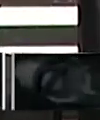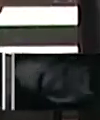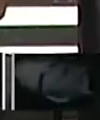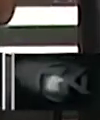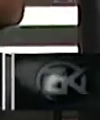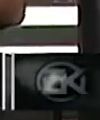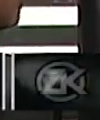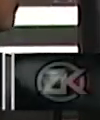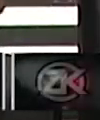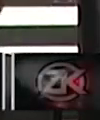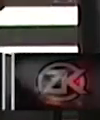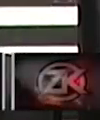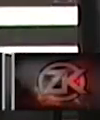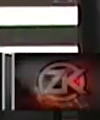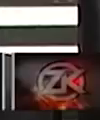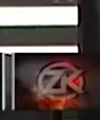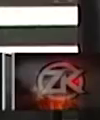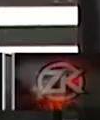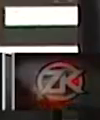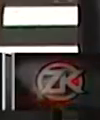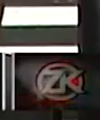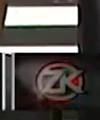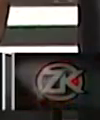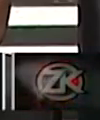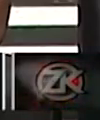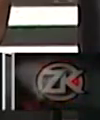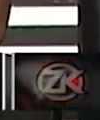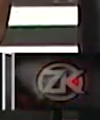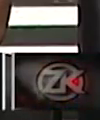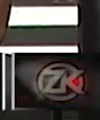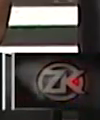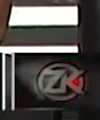grupo armado y nada más se presentó y los tipos se piraron.